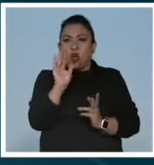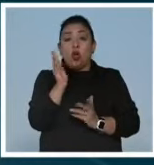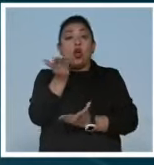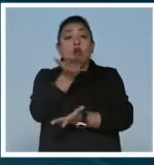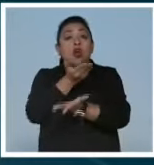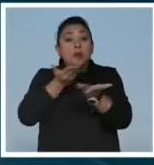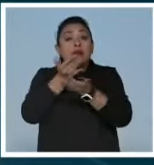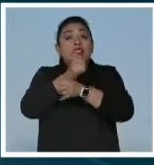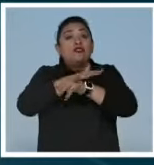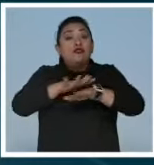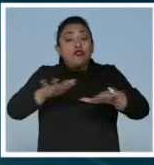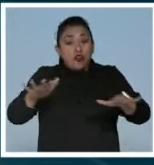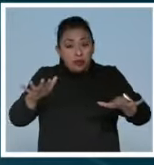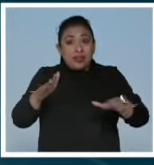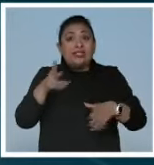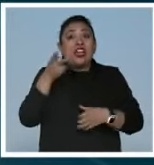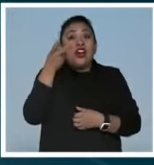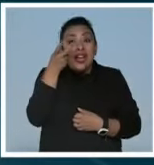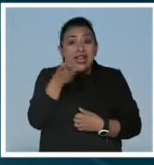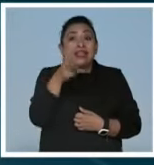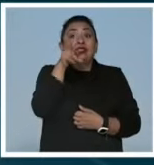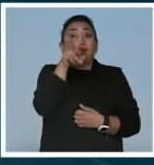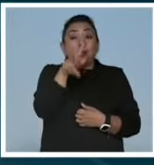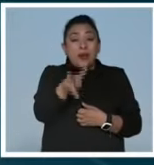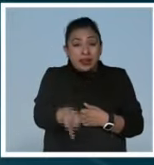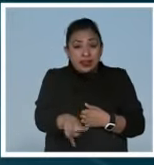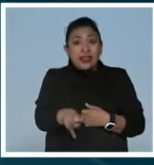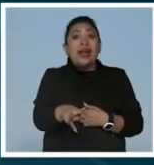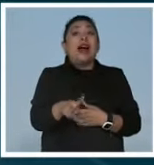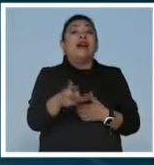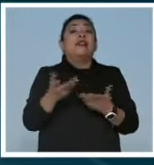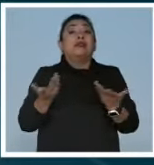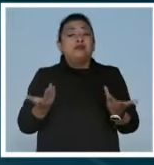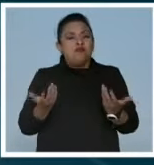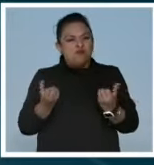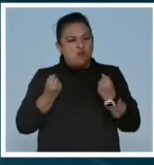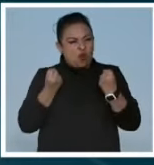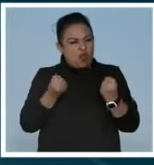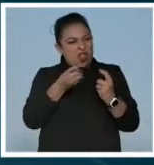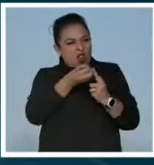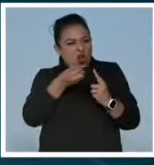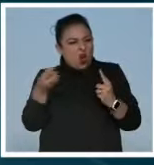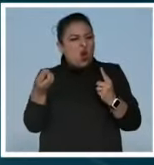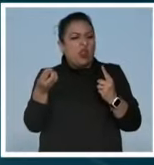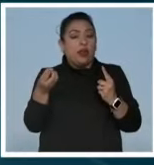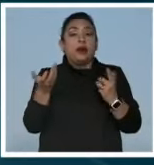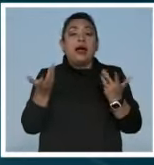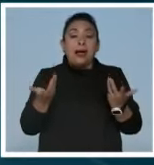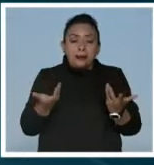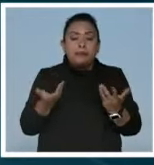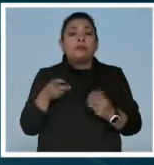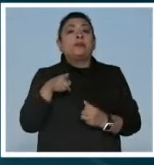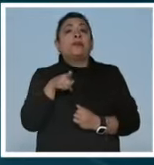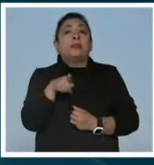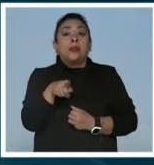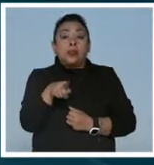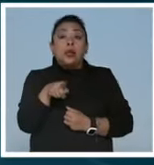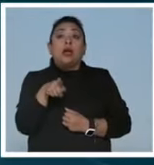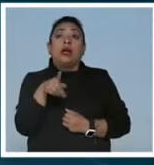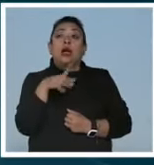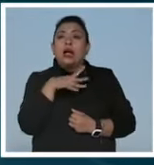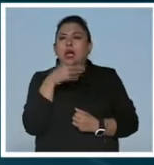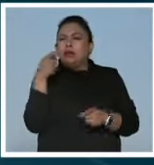compartir información es lo que realmente implica poder organizativo. Y entonces el hecho de que tengamos